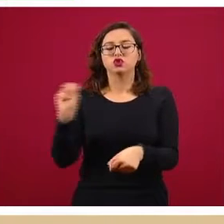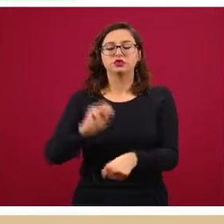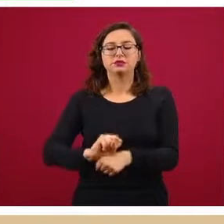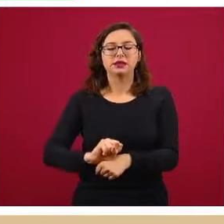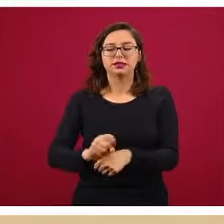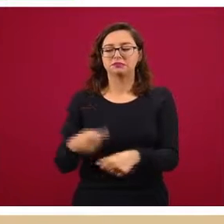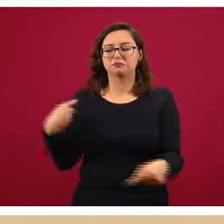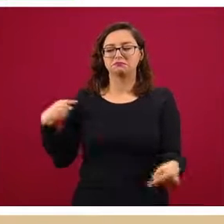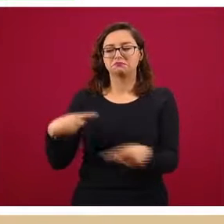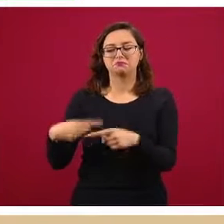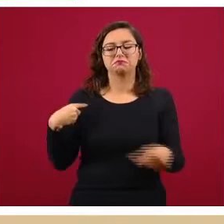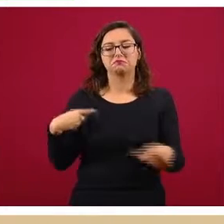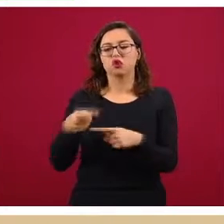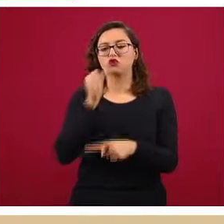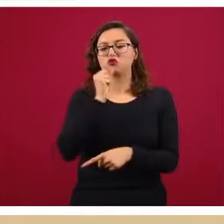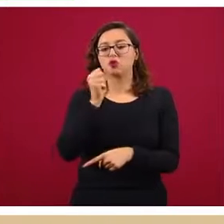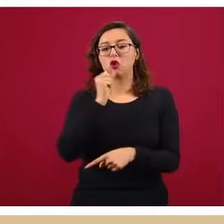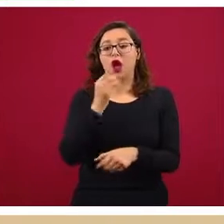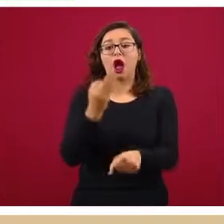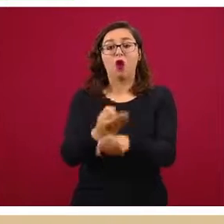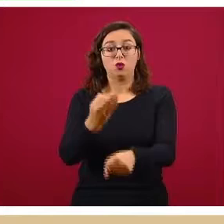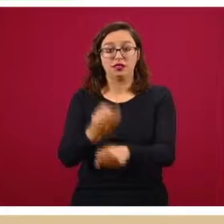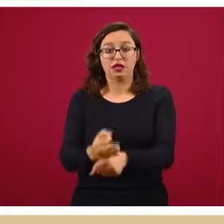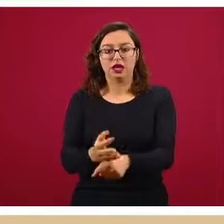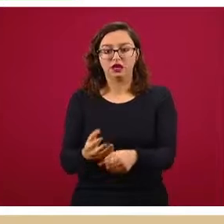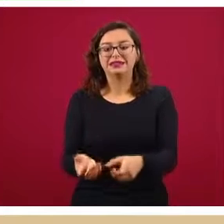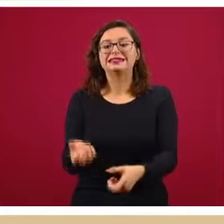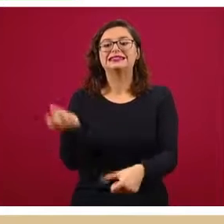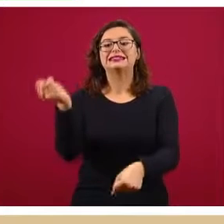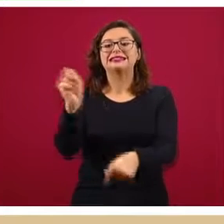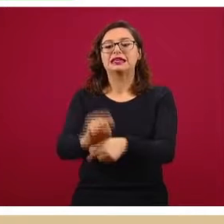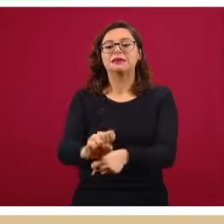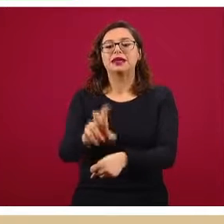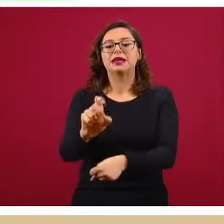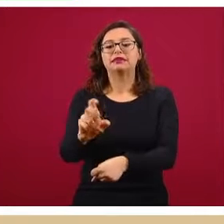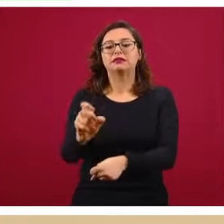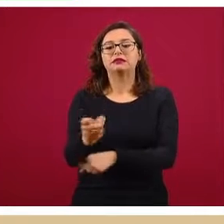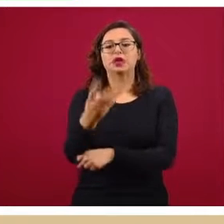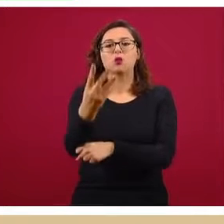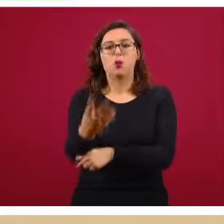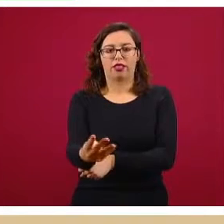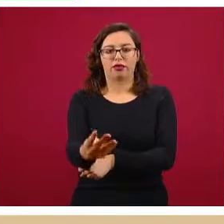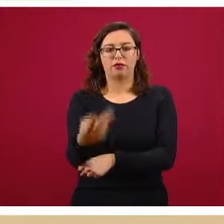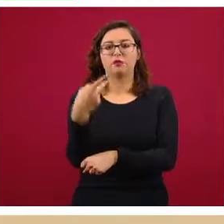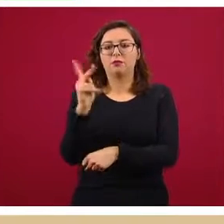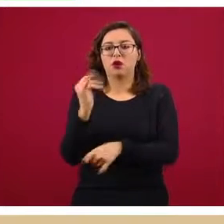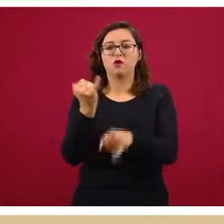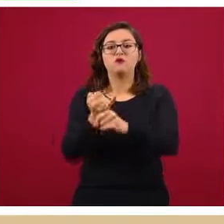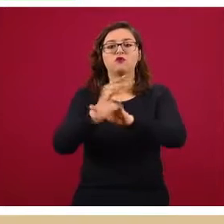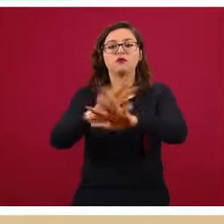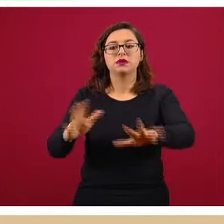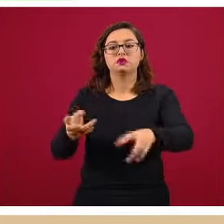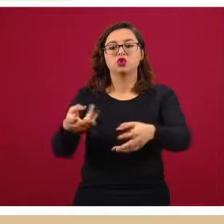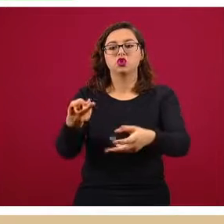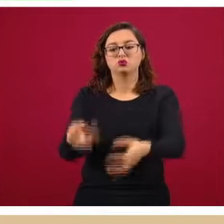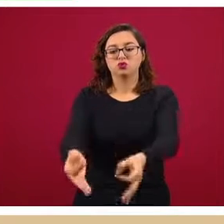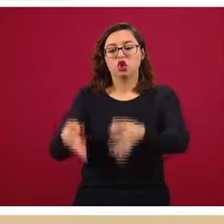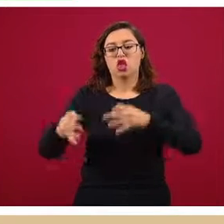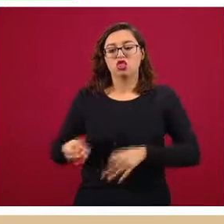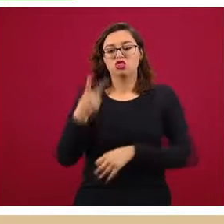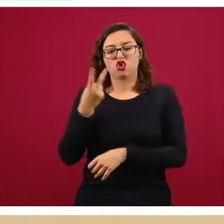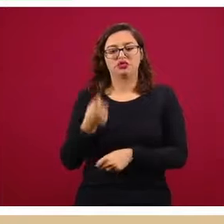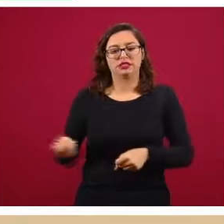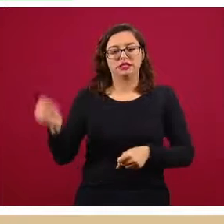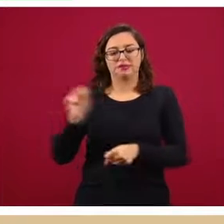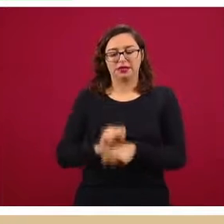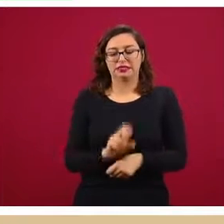casos. En este momento estamos en la semana 34, desde el domingo reciente. Vean ustedes que entre la semana 31 y